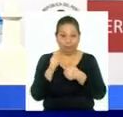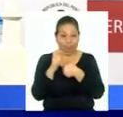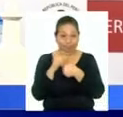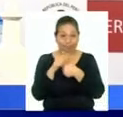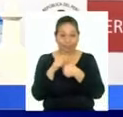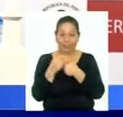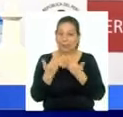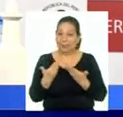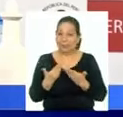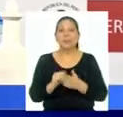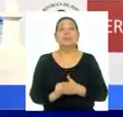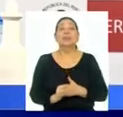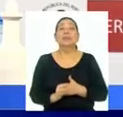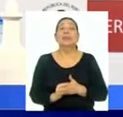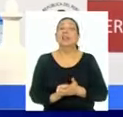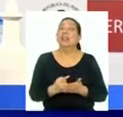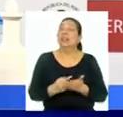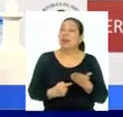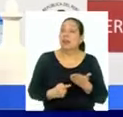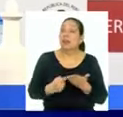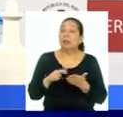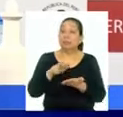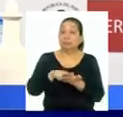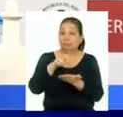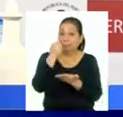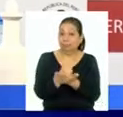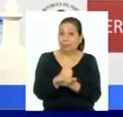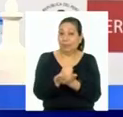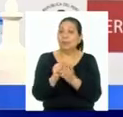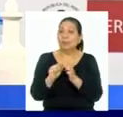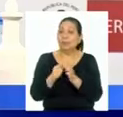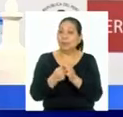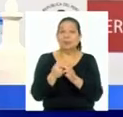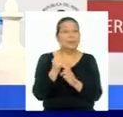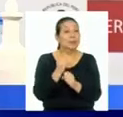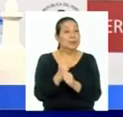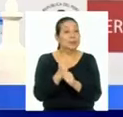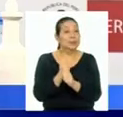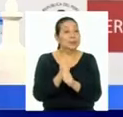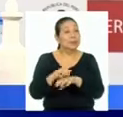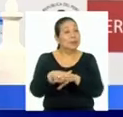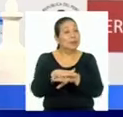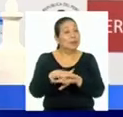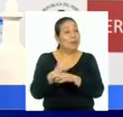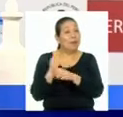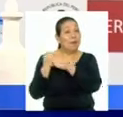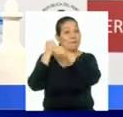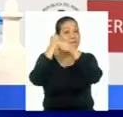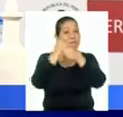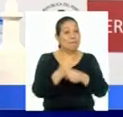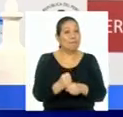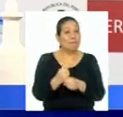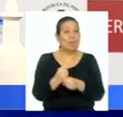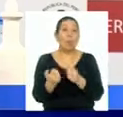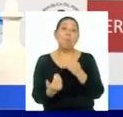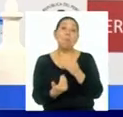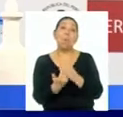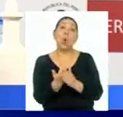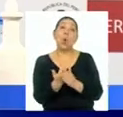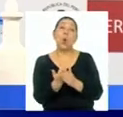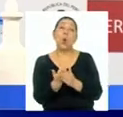caso, adelanto, que se ha aprobado e iniciado la ejecución del Plan de Fortalecimiento y